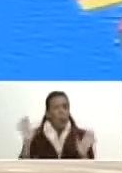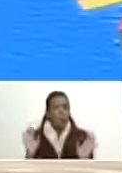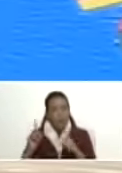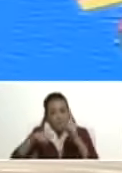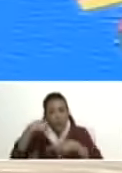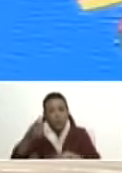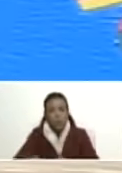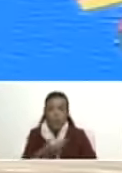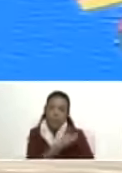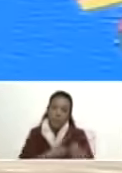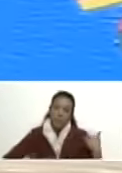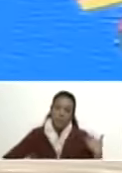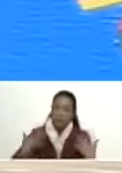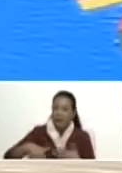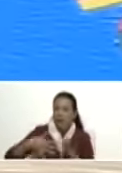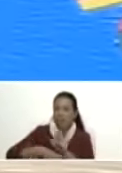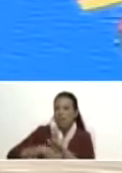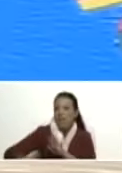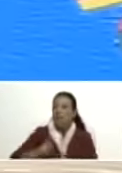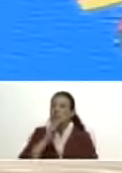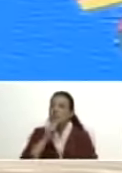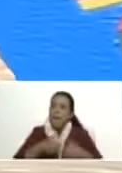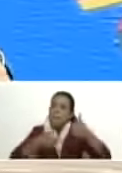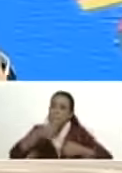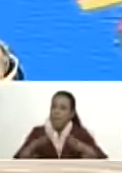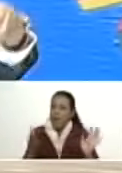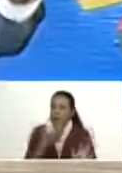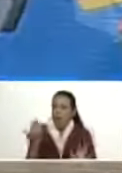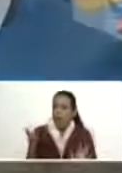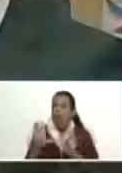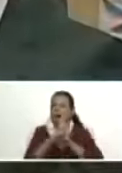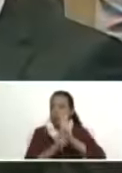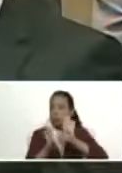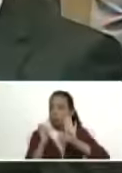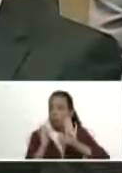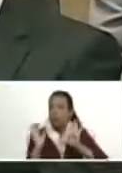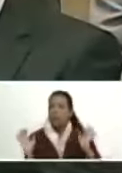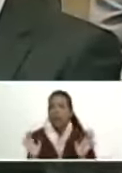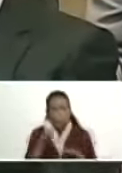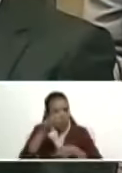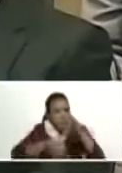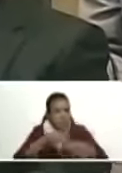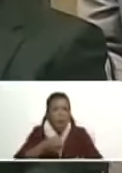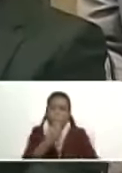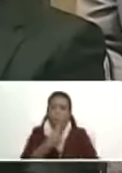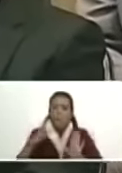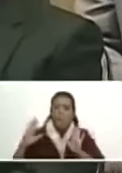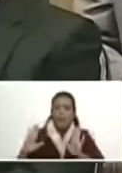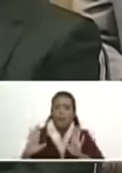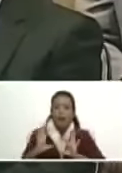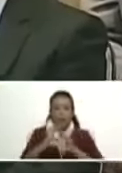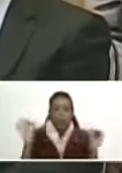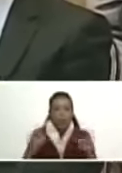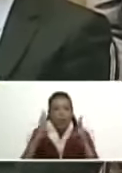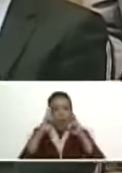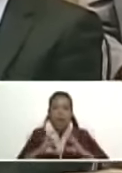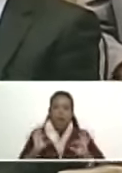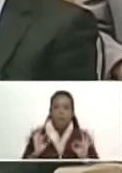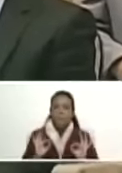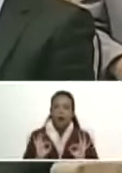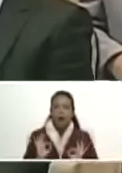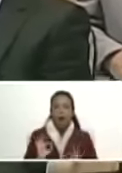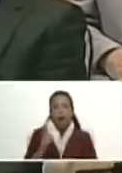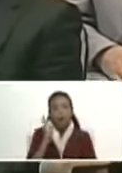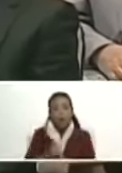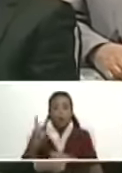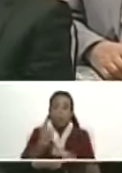próximo año habrá elección presidencial. Ahí está en la Constitución. Como siempre, se cumplirá de manera impecable, con